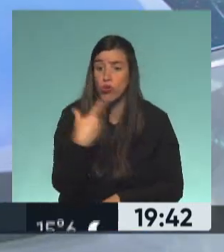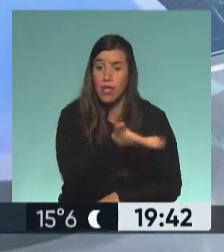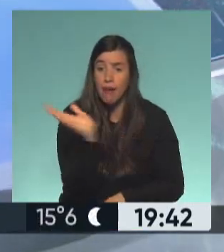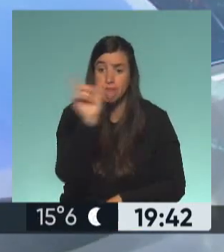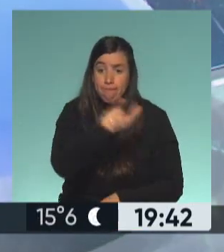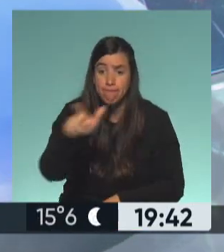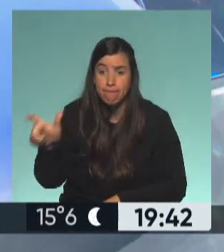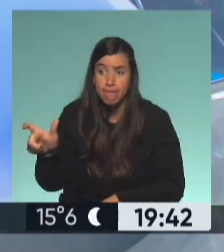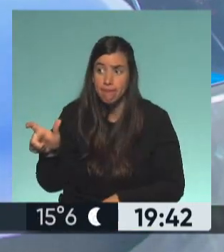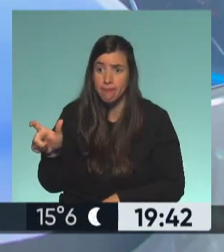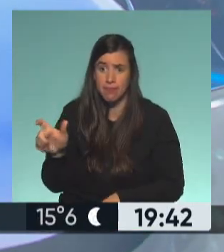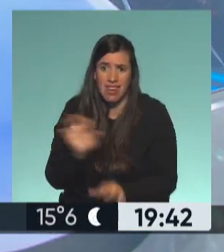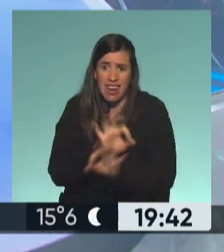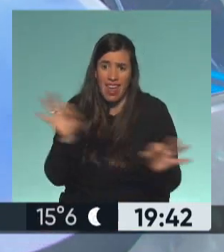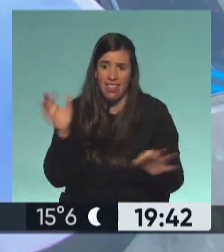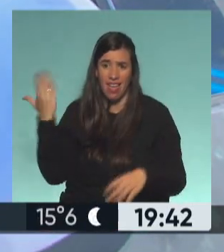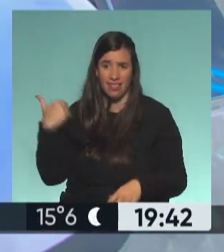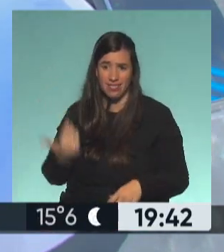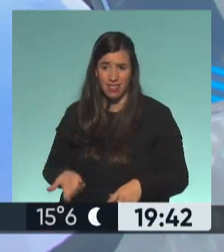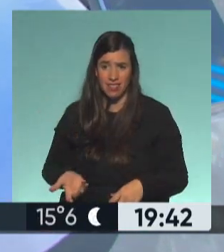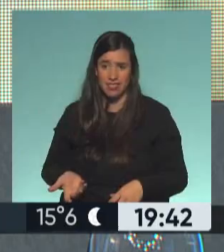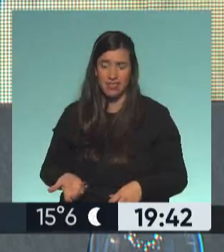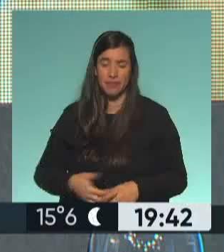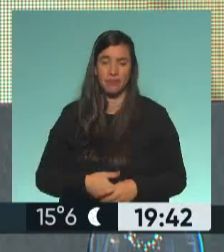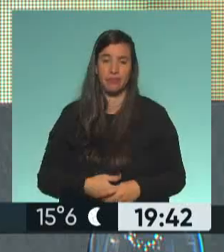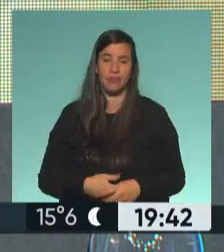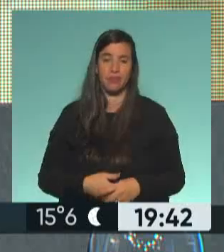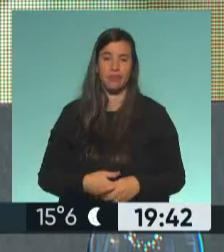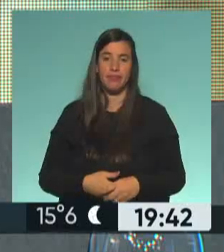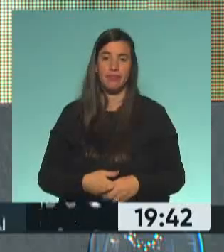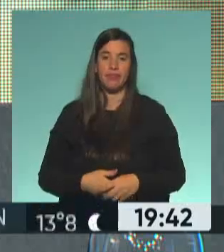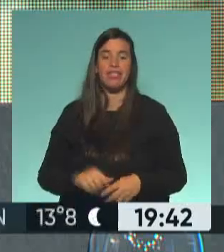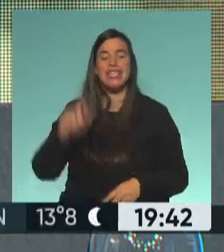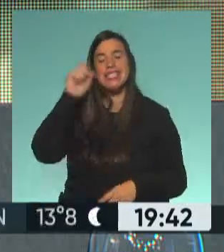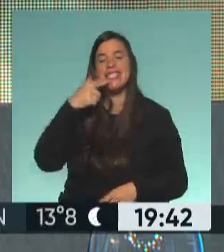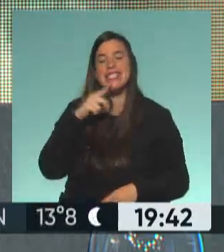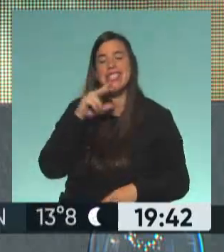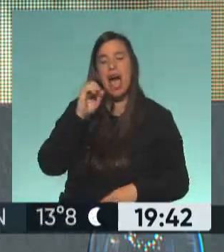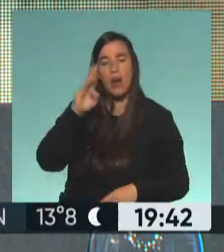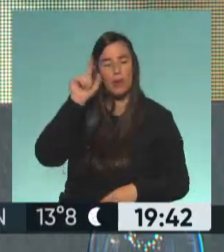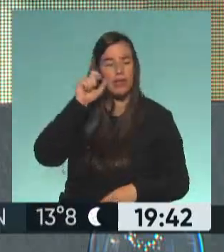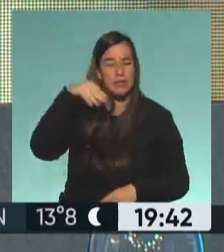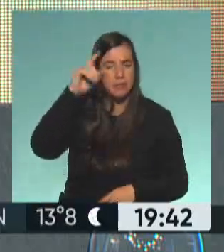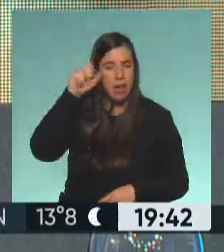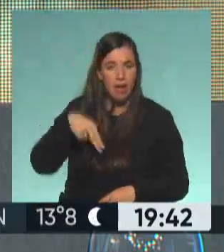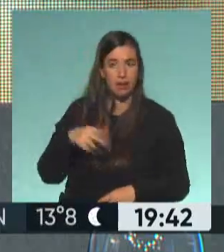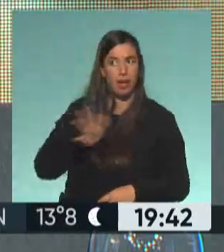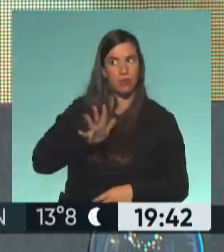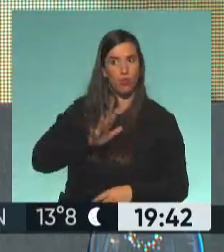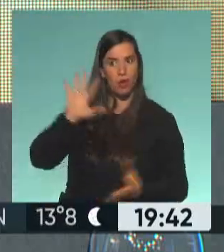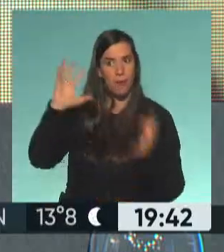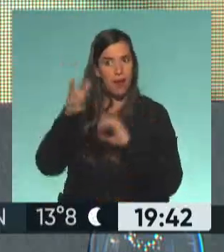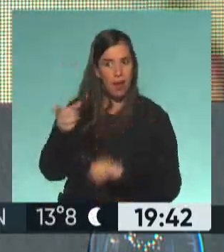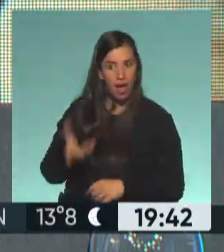tenés una de caramba. Y la pregunta para el establishment, digo, porque también da la sensación que el establishment se asusta con personajes como Milei, ¿no? Que hay